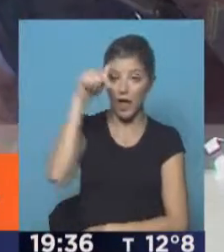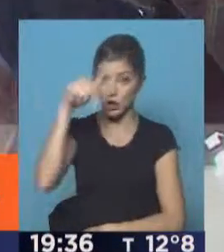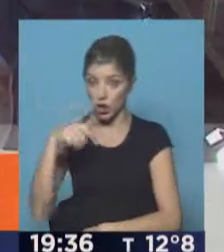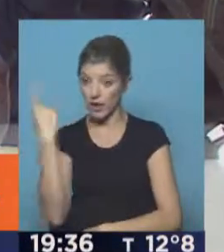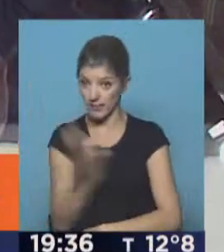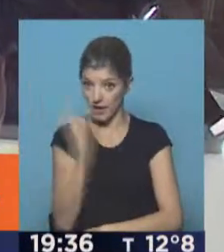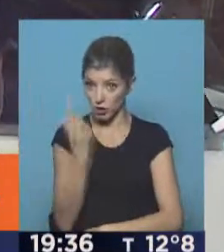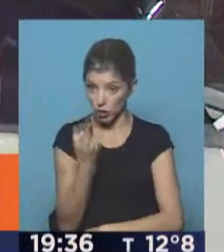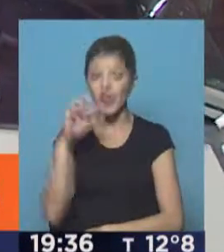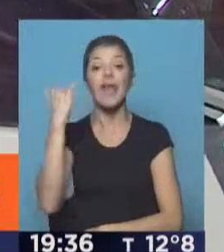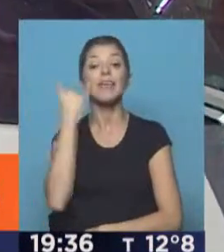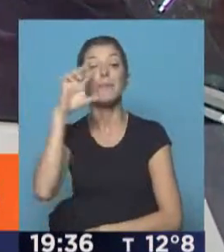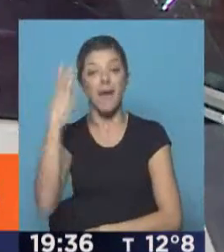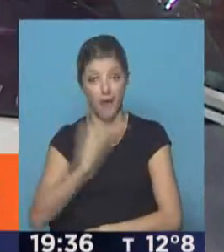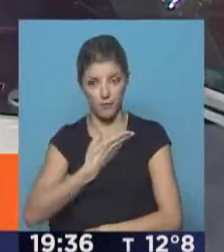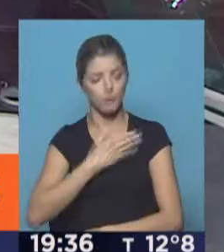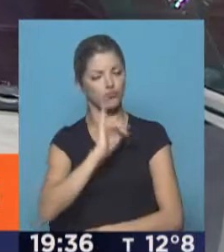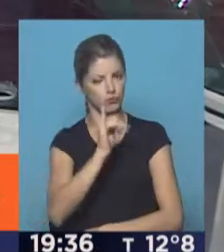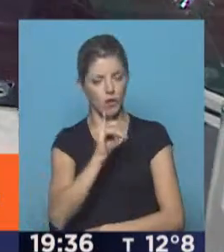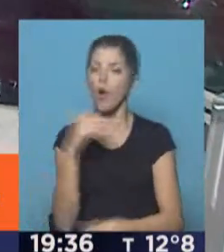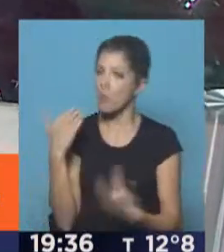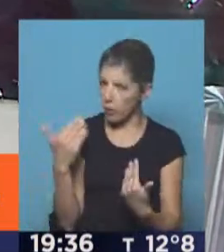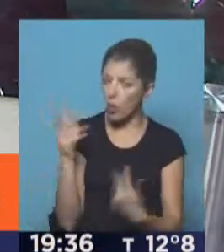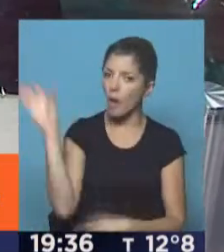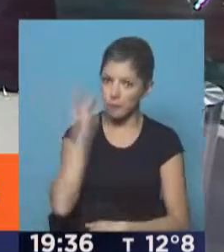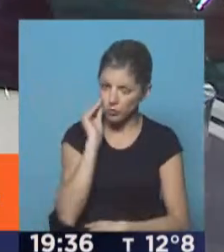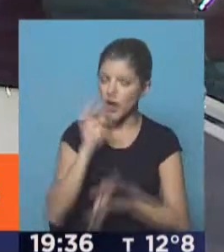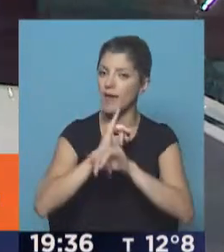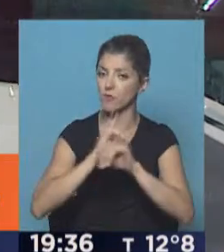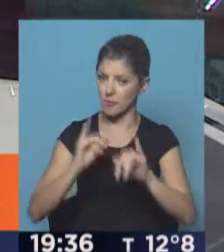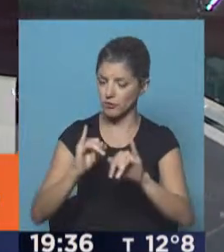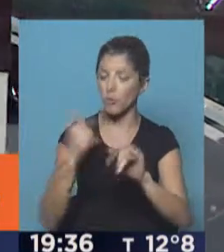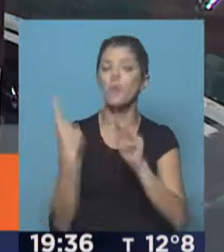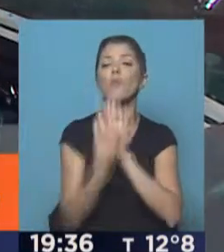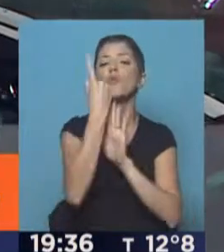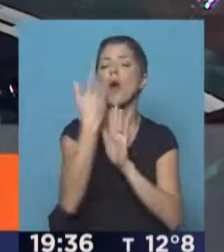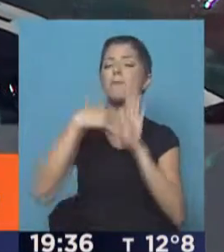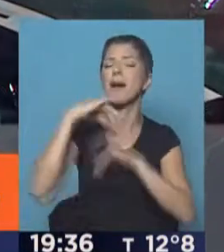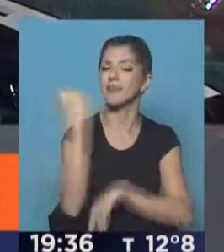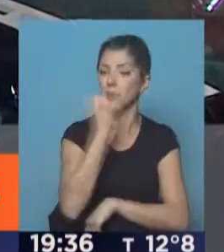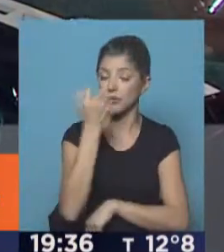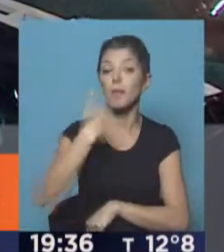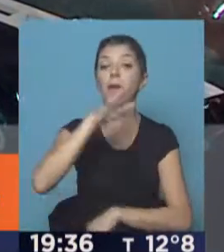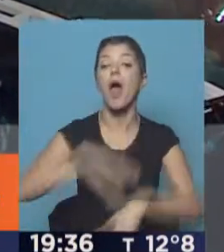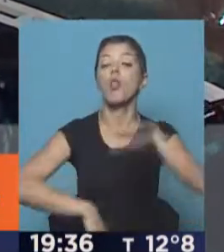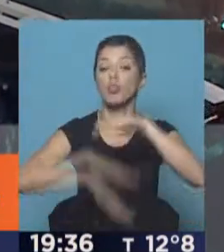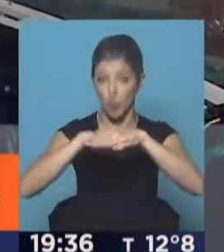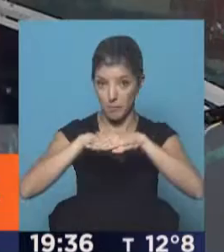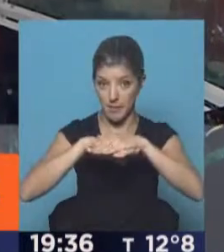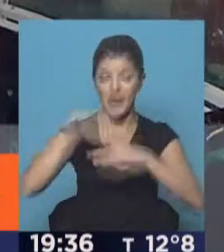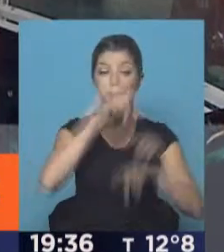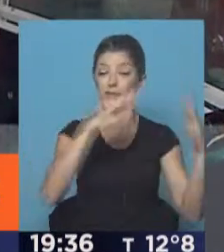es. Pudo compartir los anuncios. Uno de los más importantes es que se va a fijar un tope para los usuarios residenciales